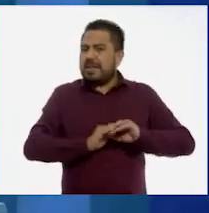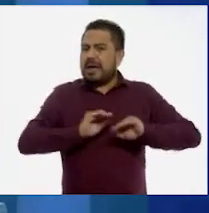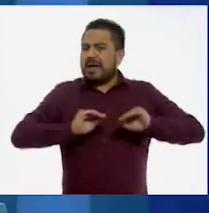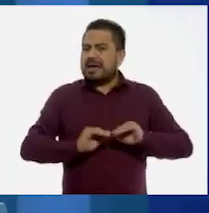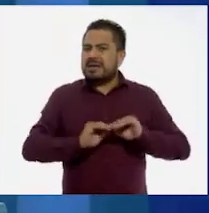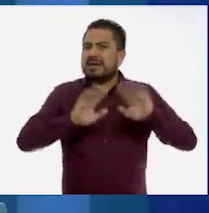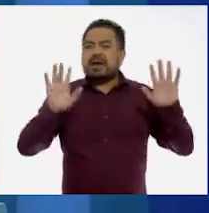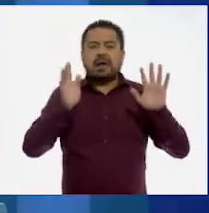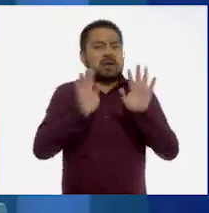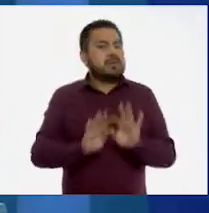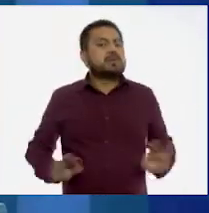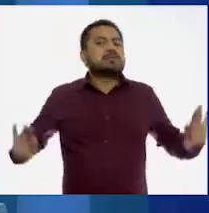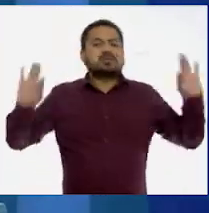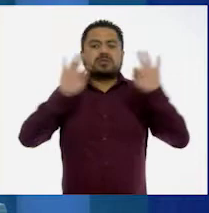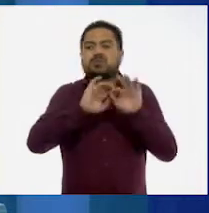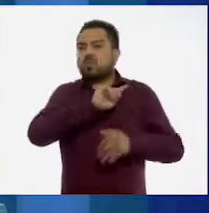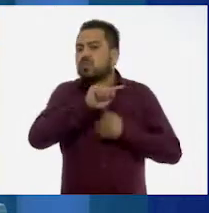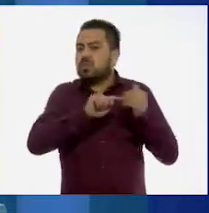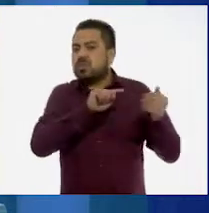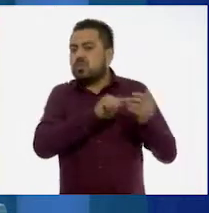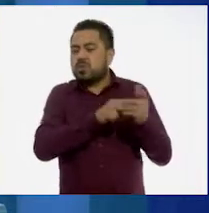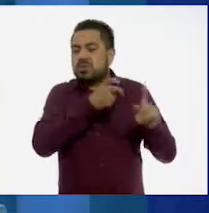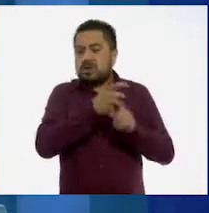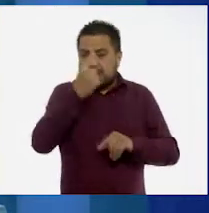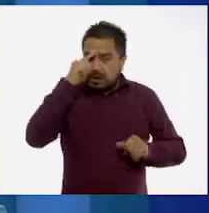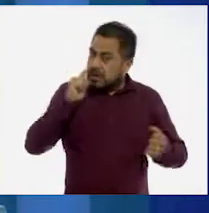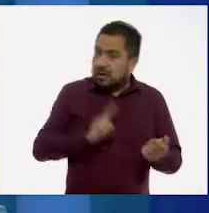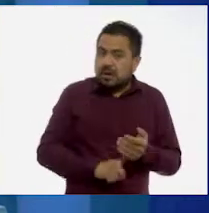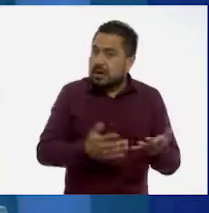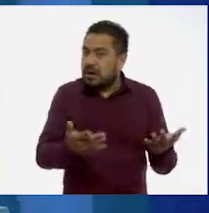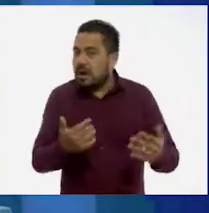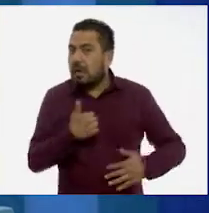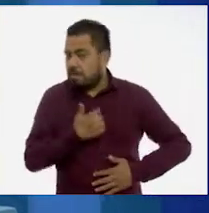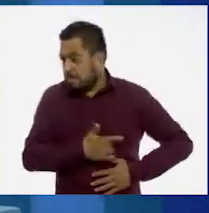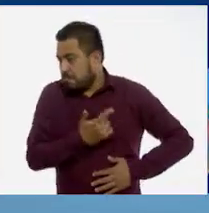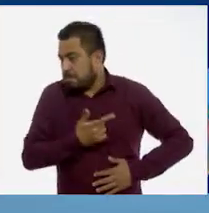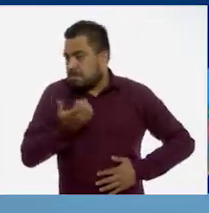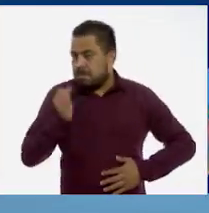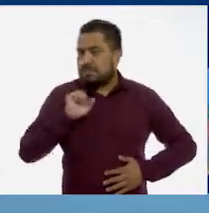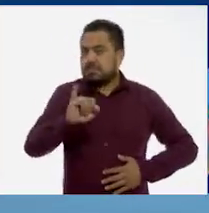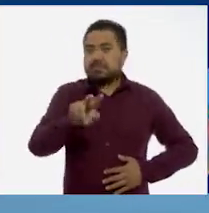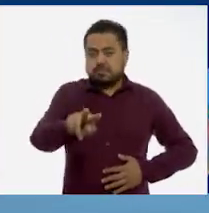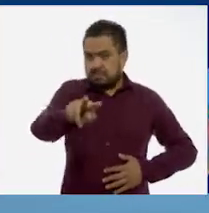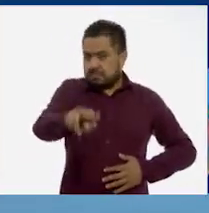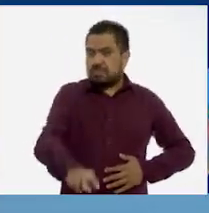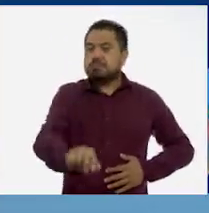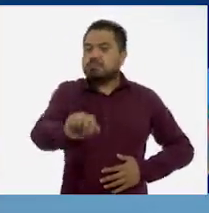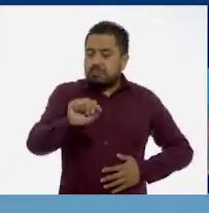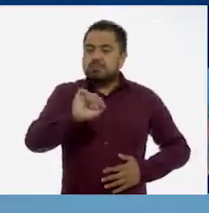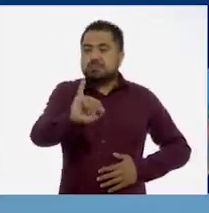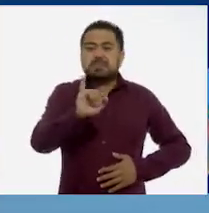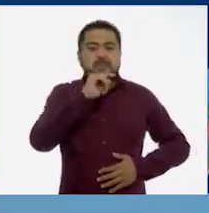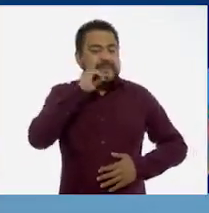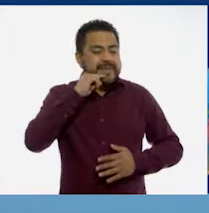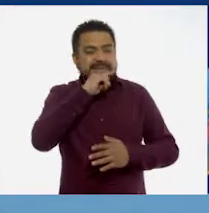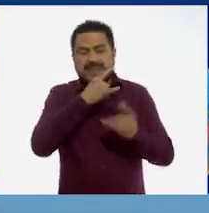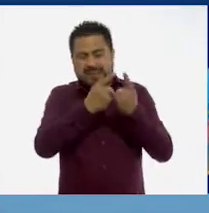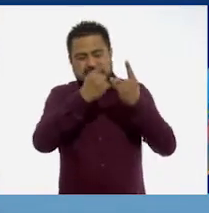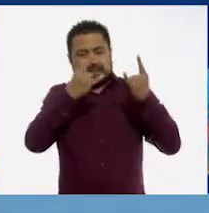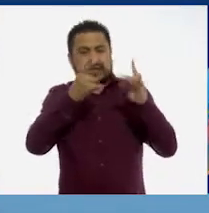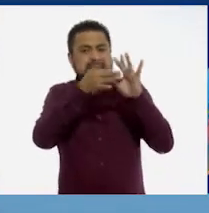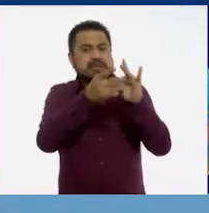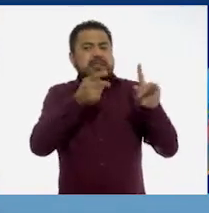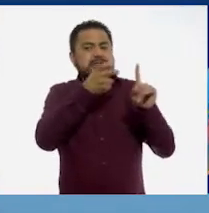la importancia del escenario. ¿No creen en casa? A mí sí me lo pareció. Es verdad, María. El escenario en este cuento